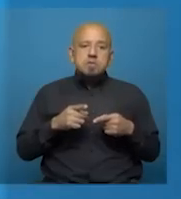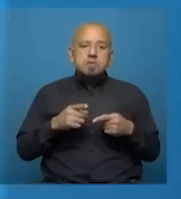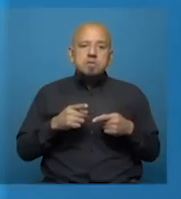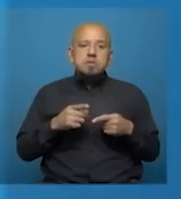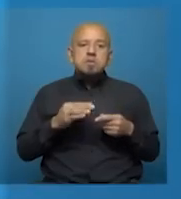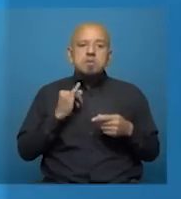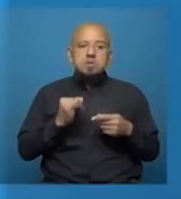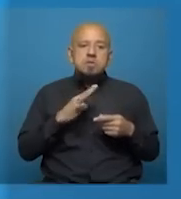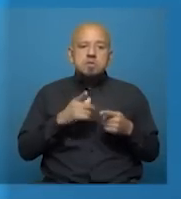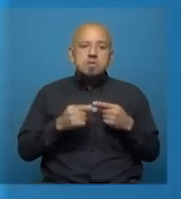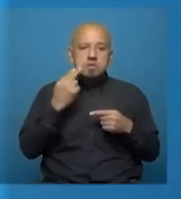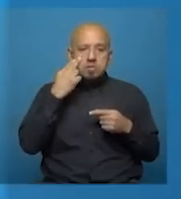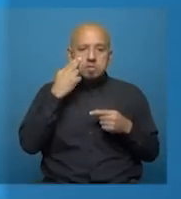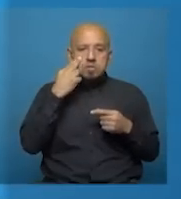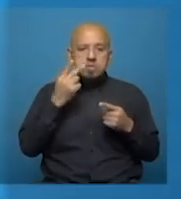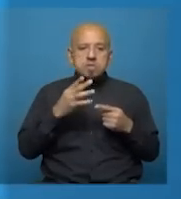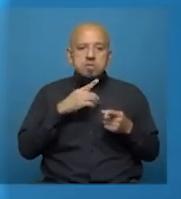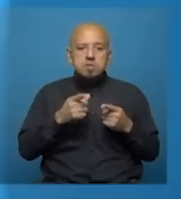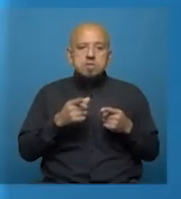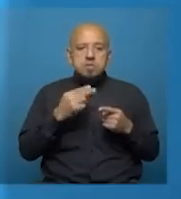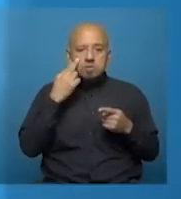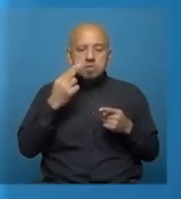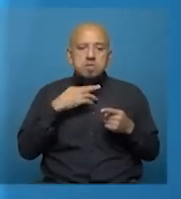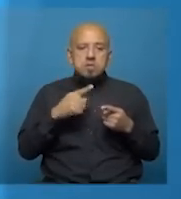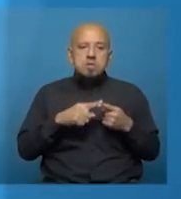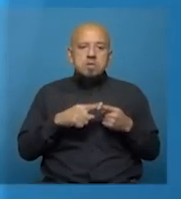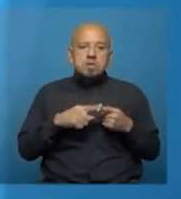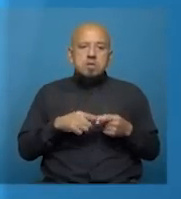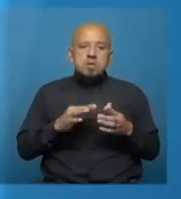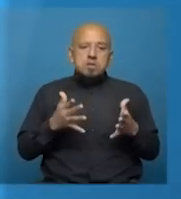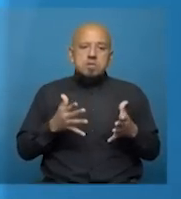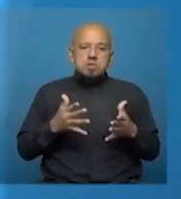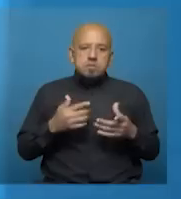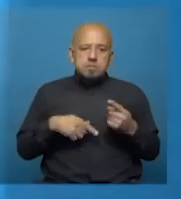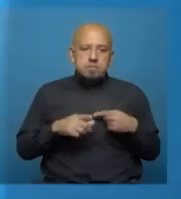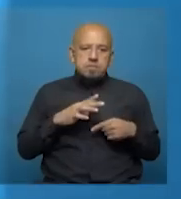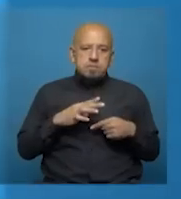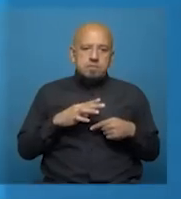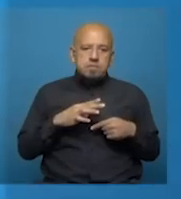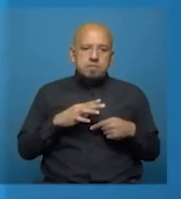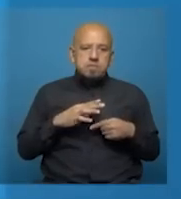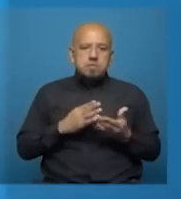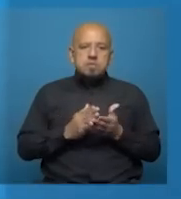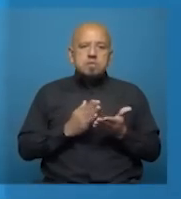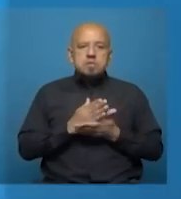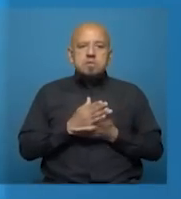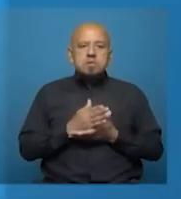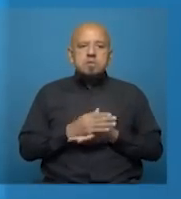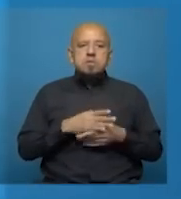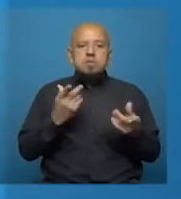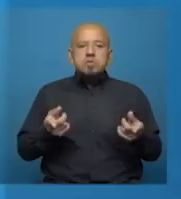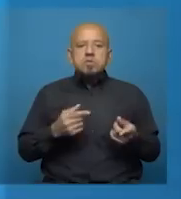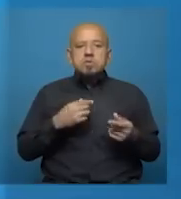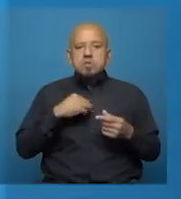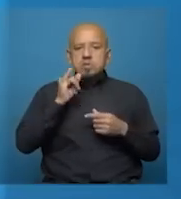sí, que ahí había un problema grande, que nosotros lo visualizamos desde siempre, lo